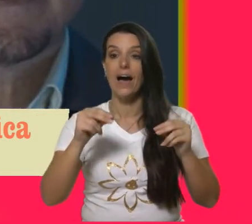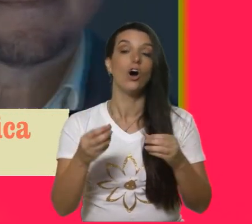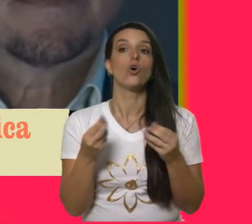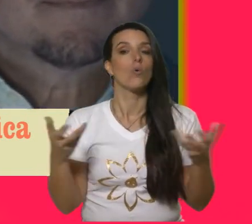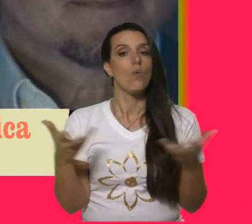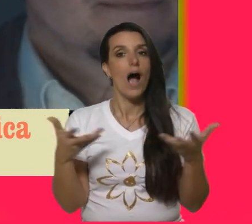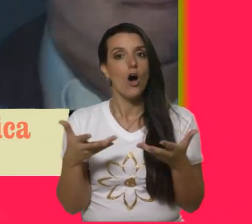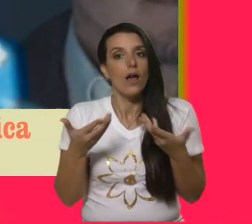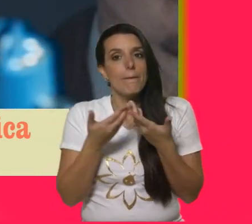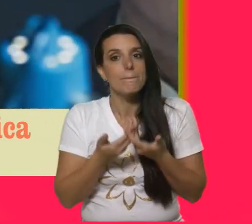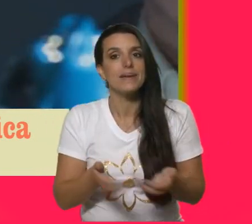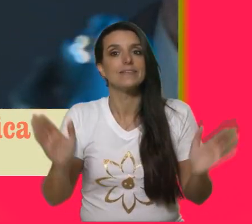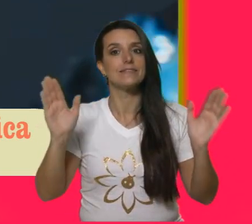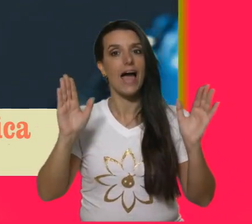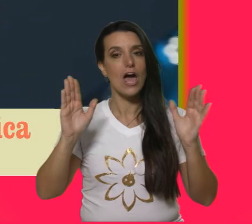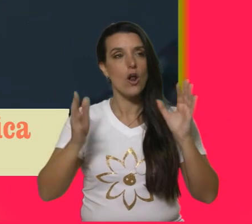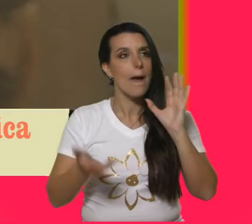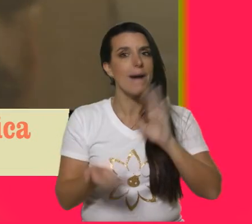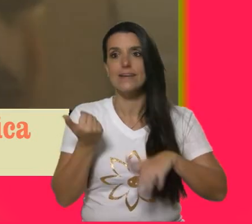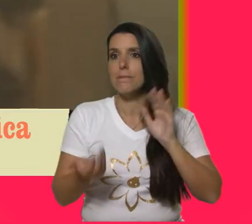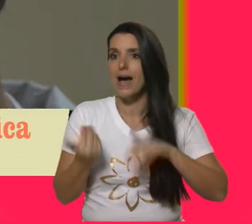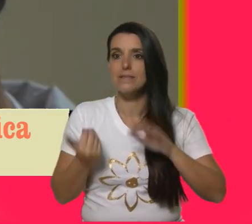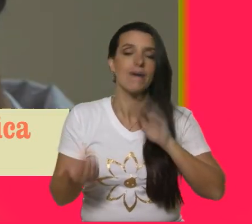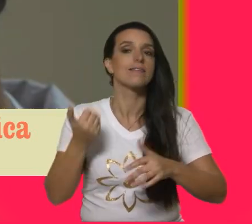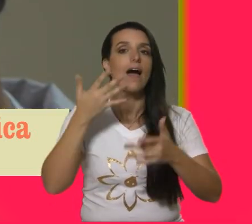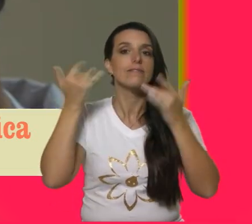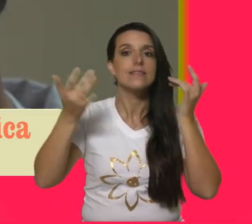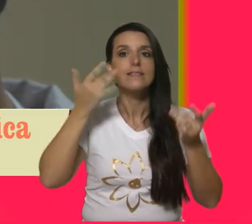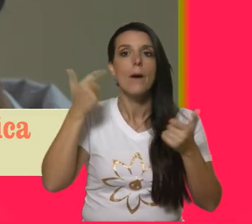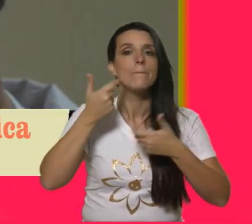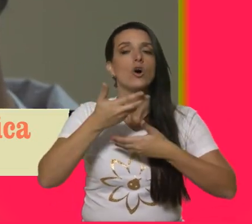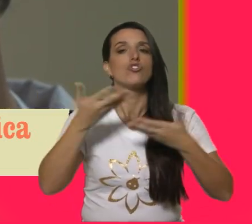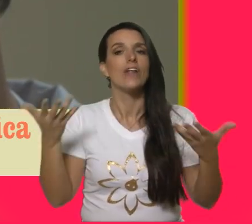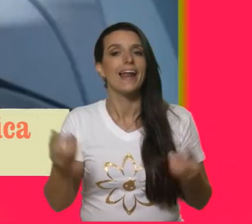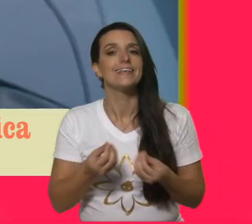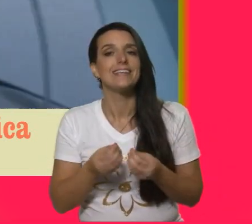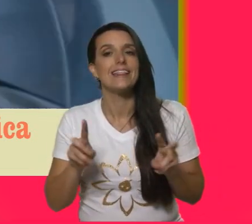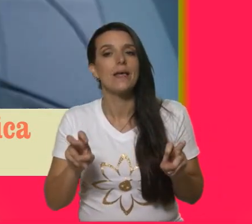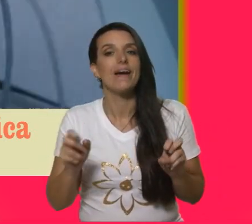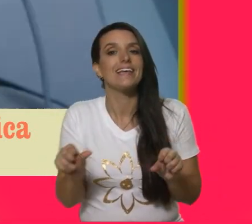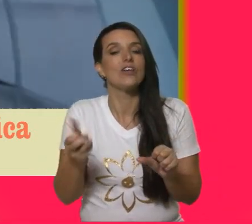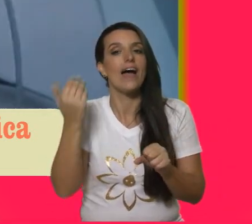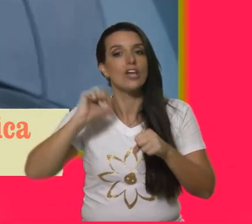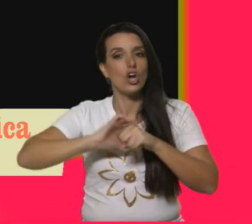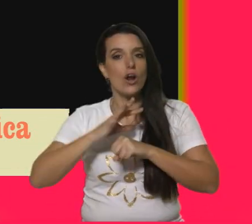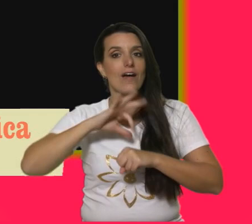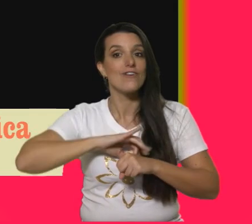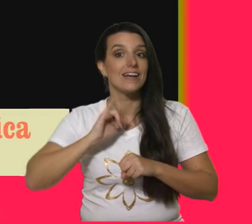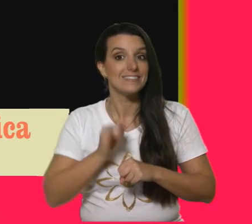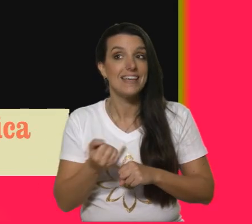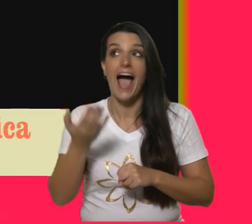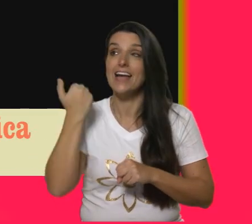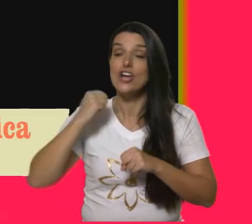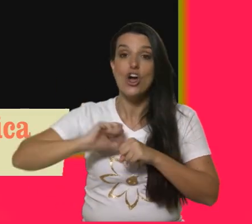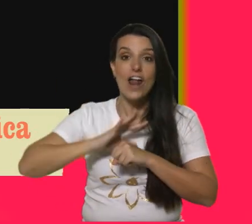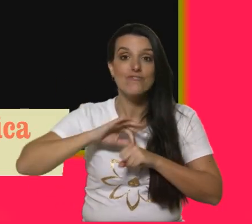ahora están empezando a eclosionar eh Esa esa eso que se hizo en ese tiempo sí s s estamos cosechando cosas que sembramos en